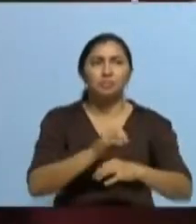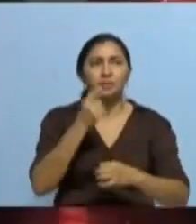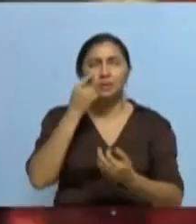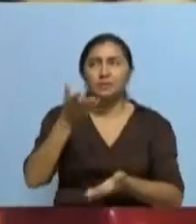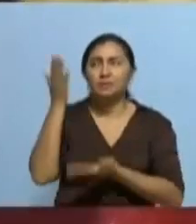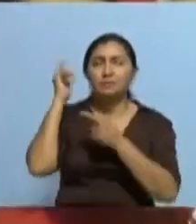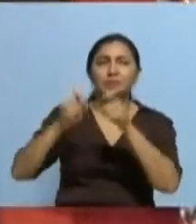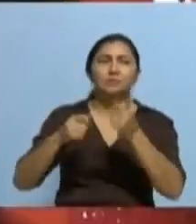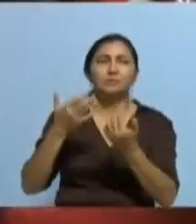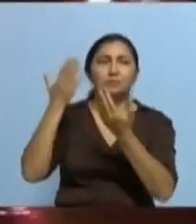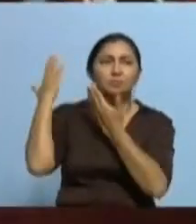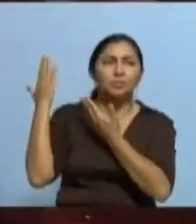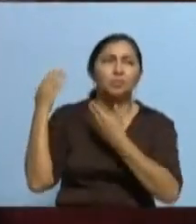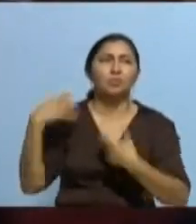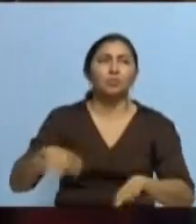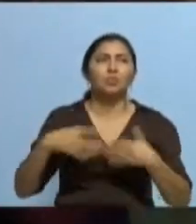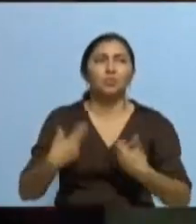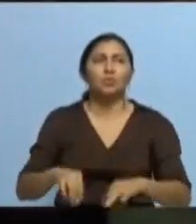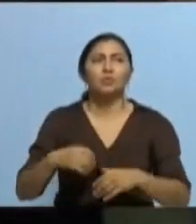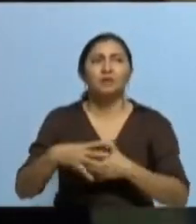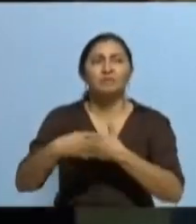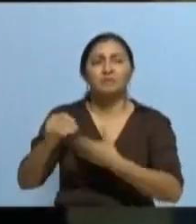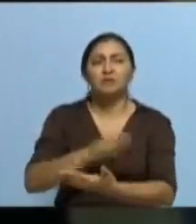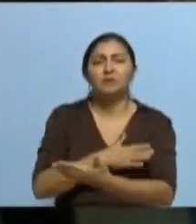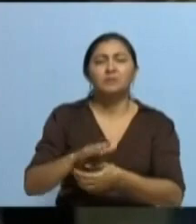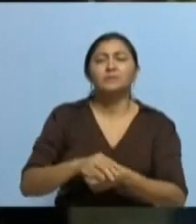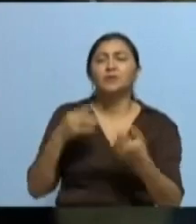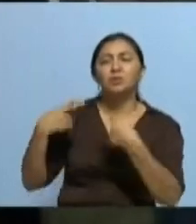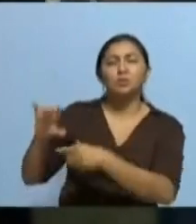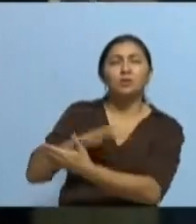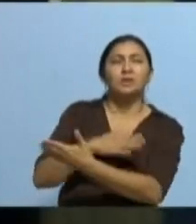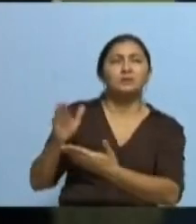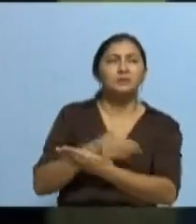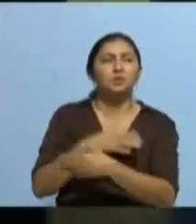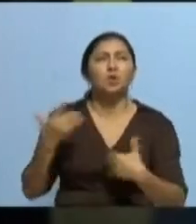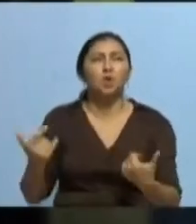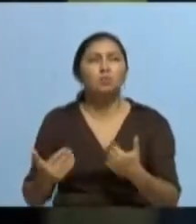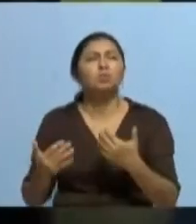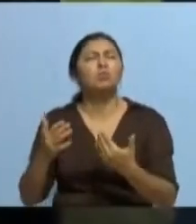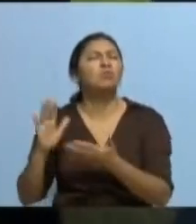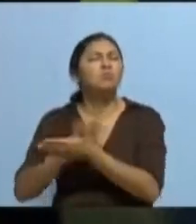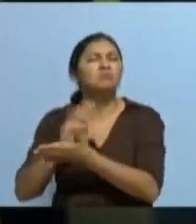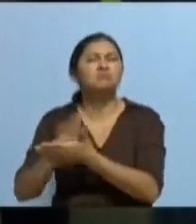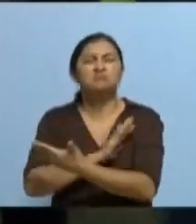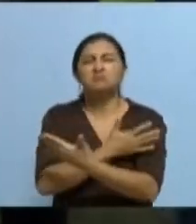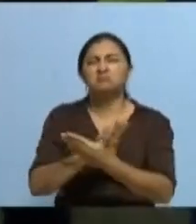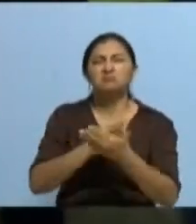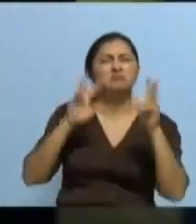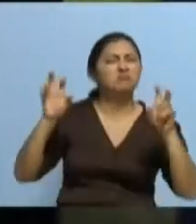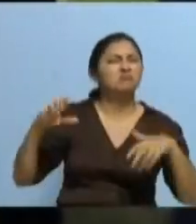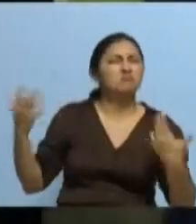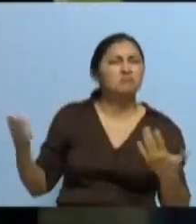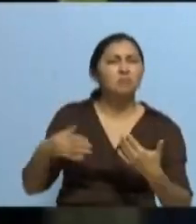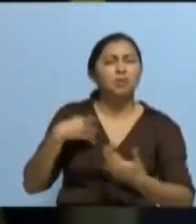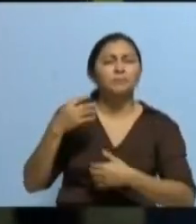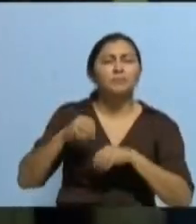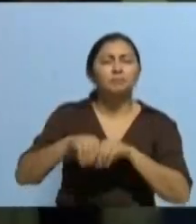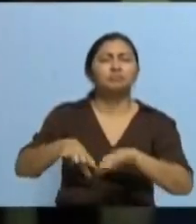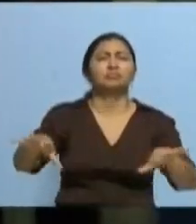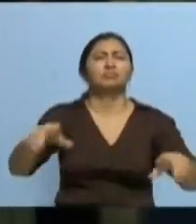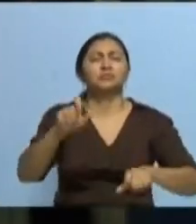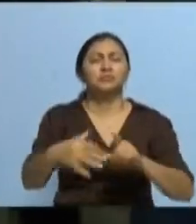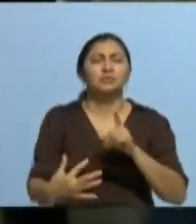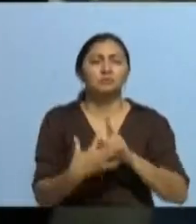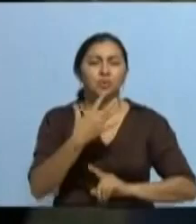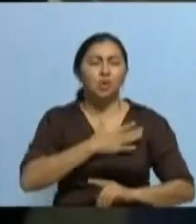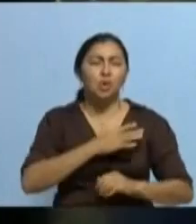gente contagiada con el Pripra. Esa es tu canción, ¿cómo te ha ido? Cuéntanos un poco acerca de esta canción que le ha llegado al corazón y por supuesto a los pies